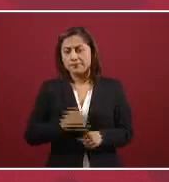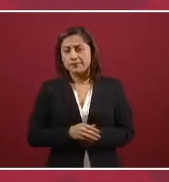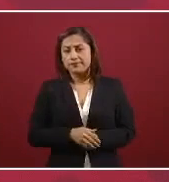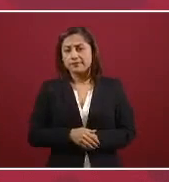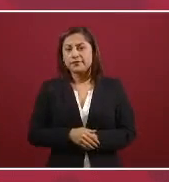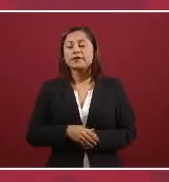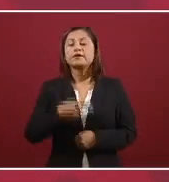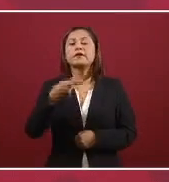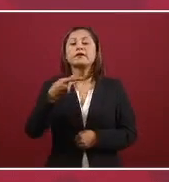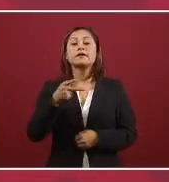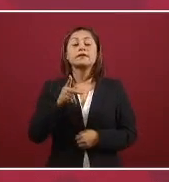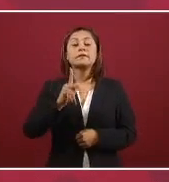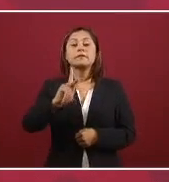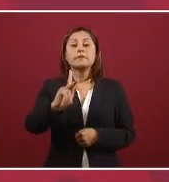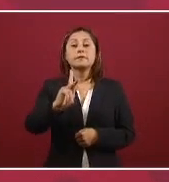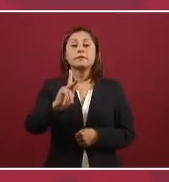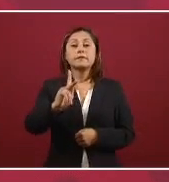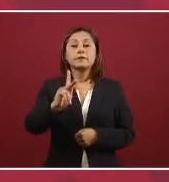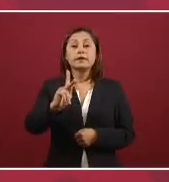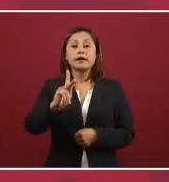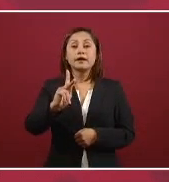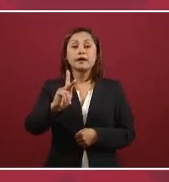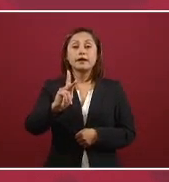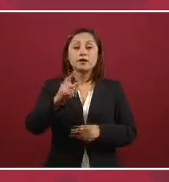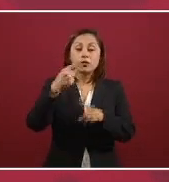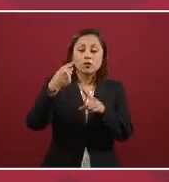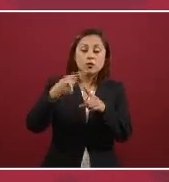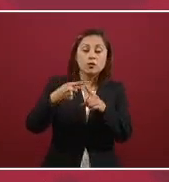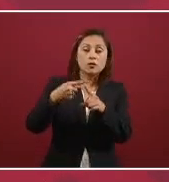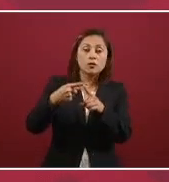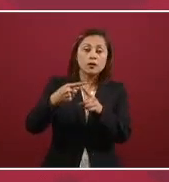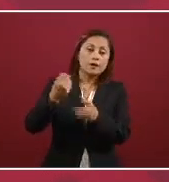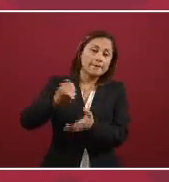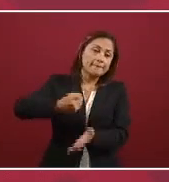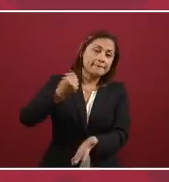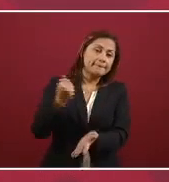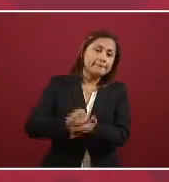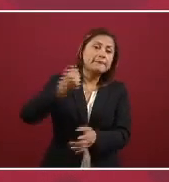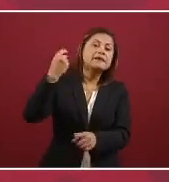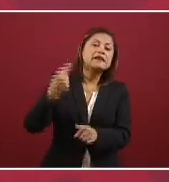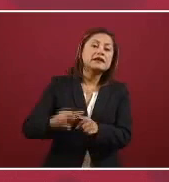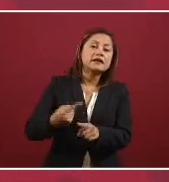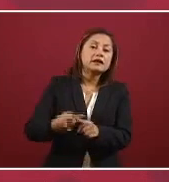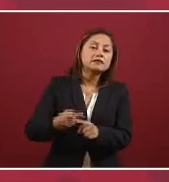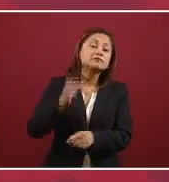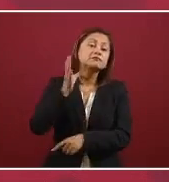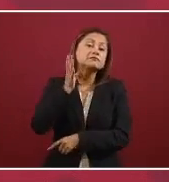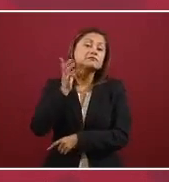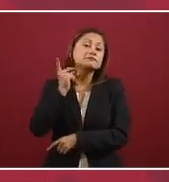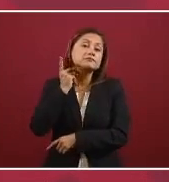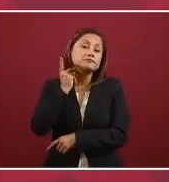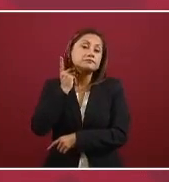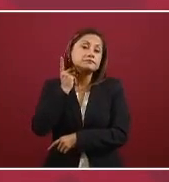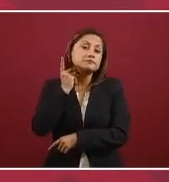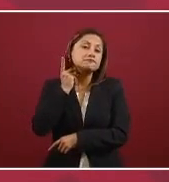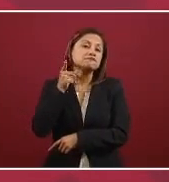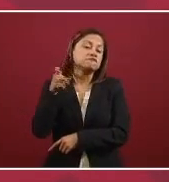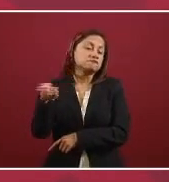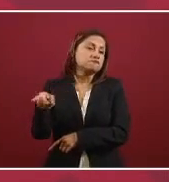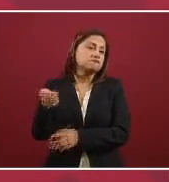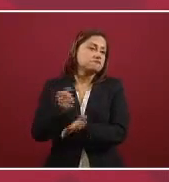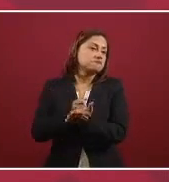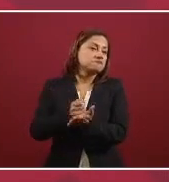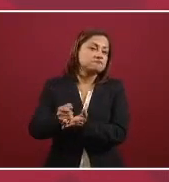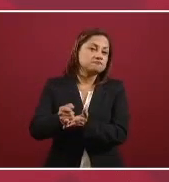facultad de aprobación del presupuesto es de la Cámara de Diputados, hasta en el